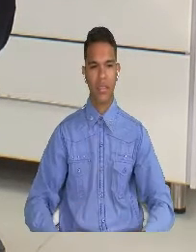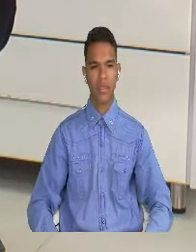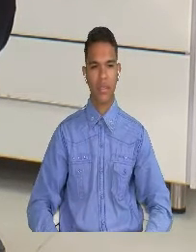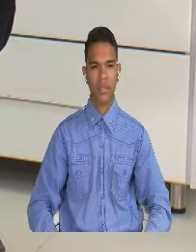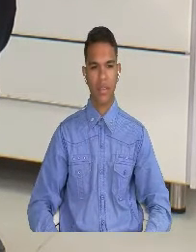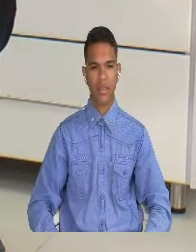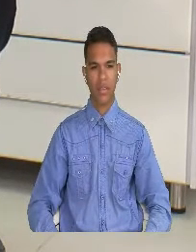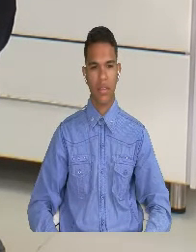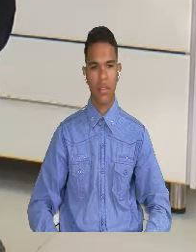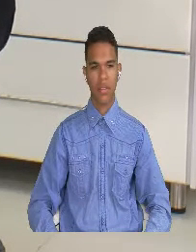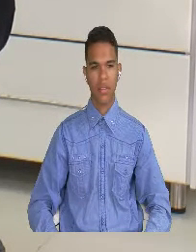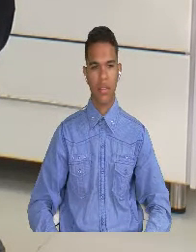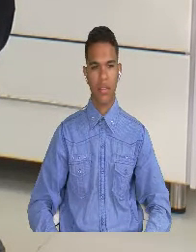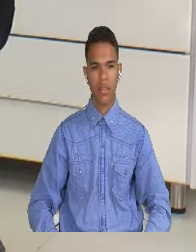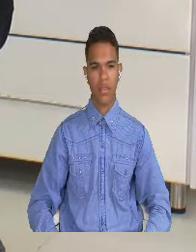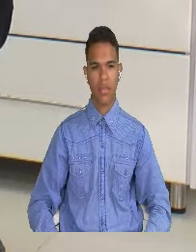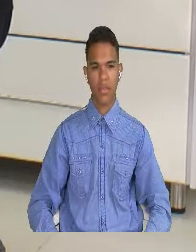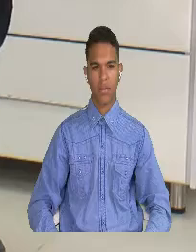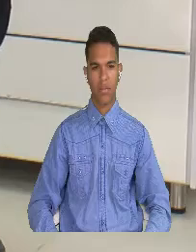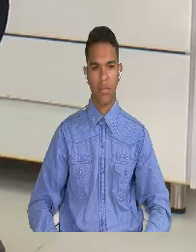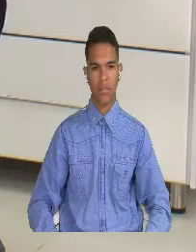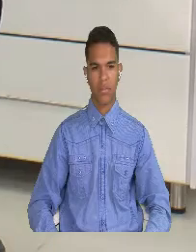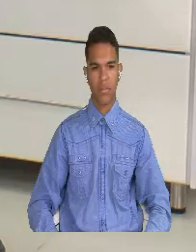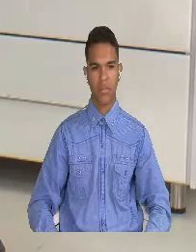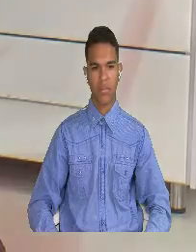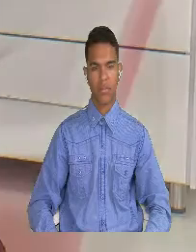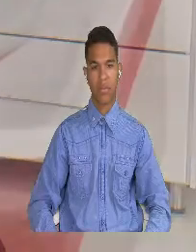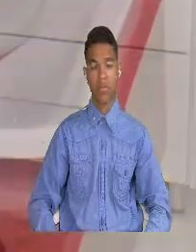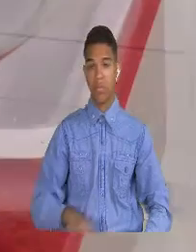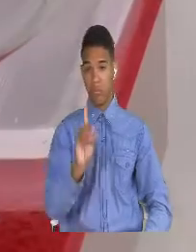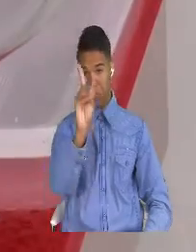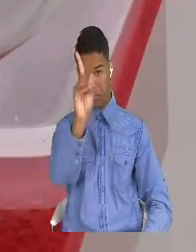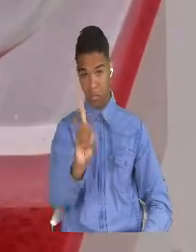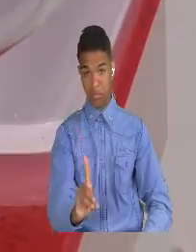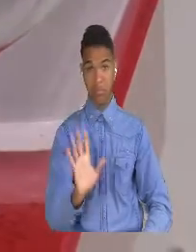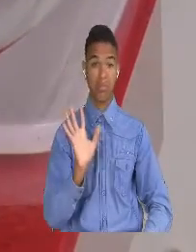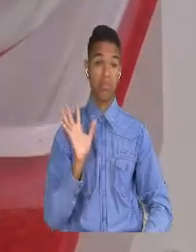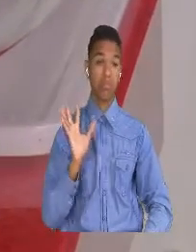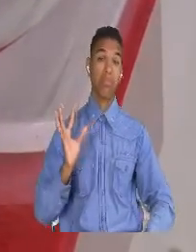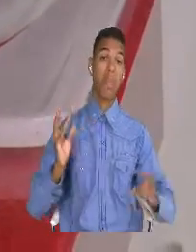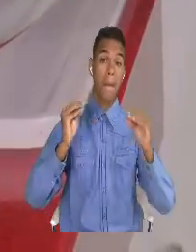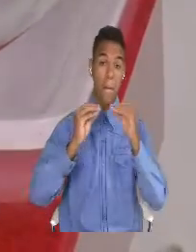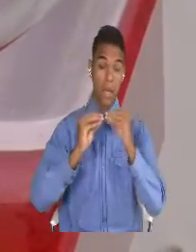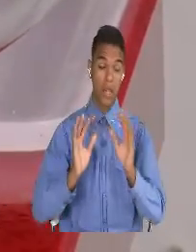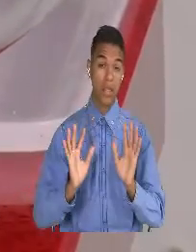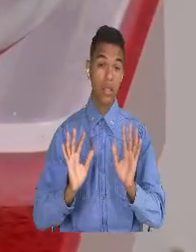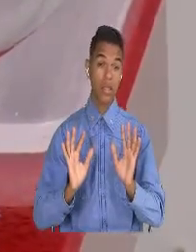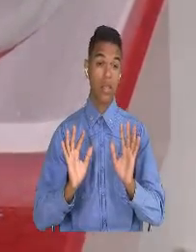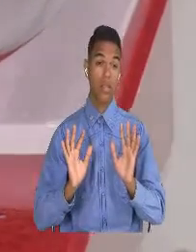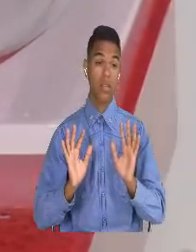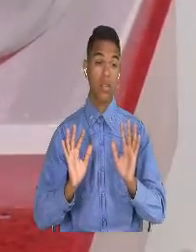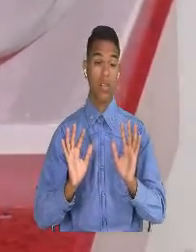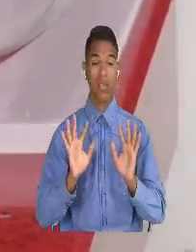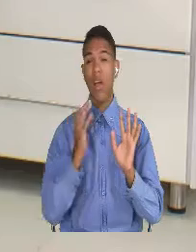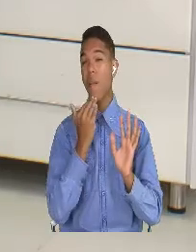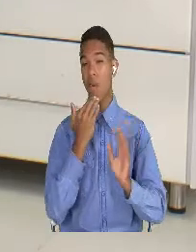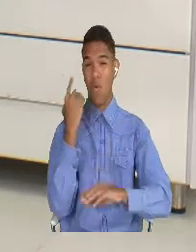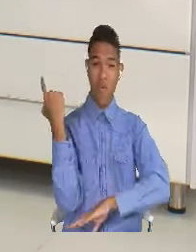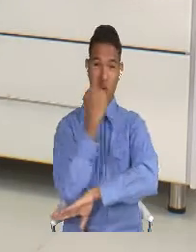ese toque fresco a nuestra ensalada. Ya nosotros veremos con qué aderezamos nuestra ensalada, si le agregamos, normalmente el día de hoy yo le voy a